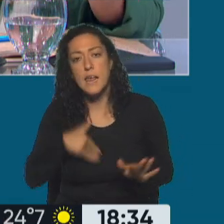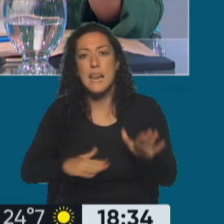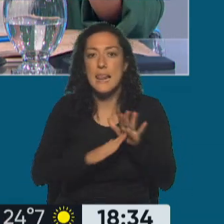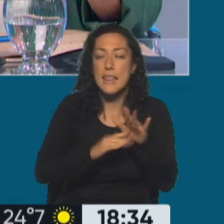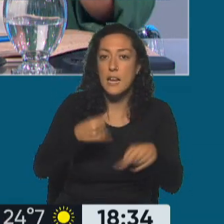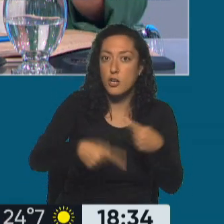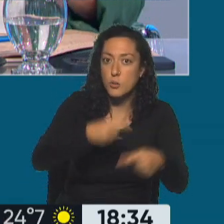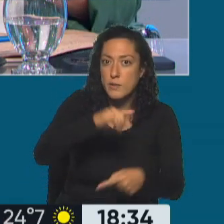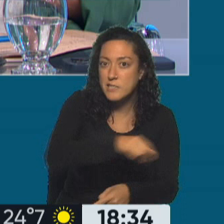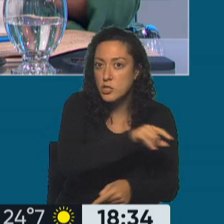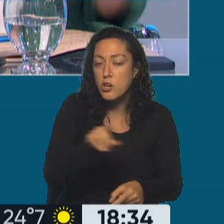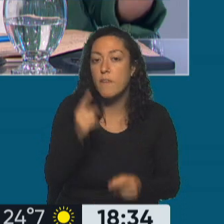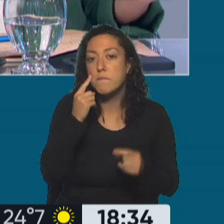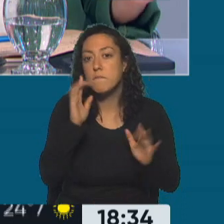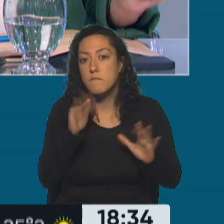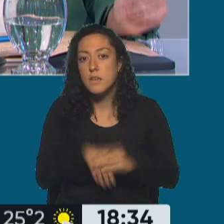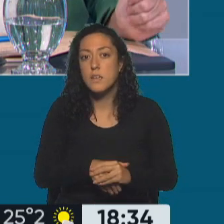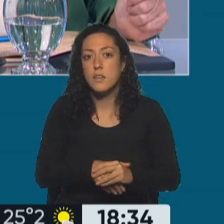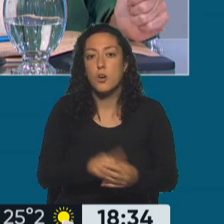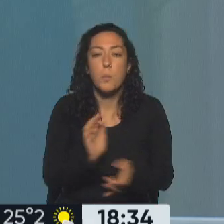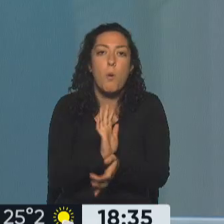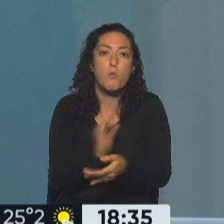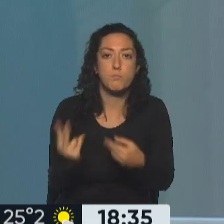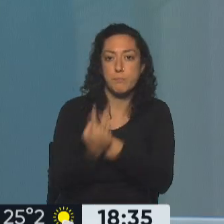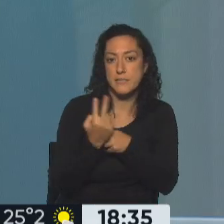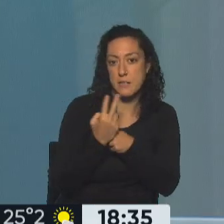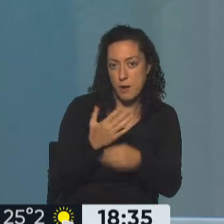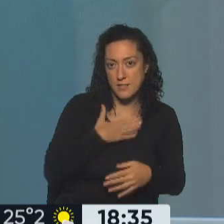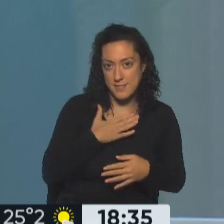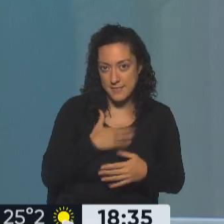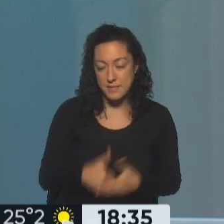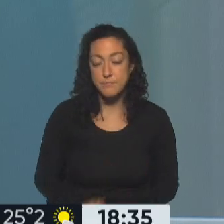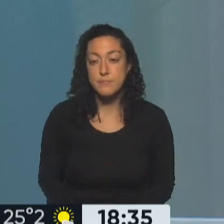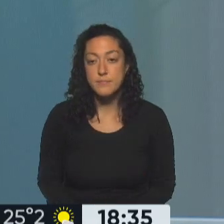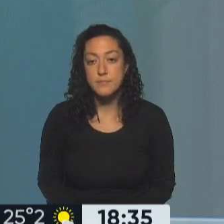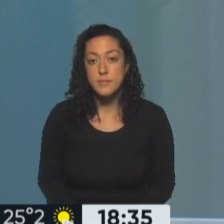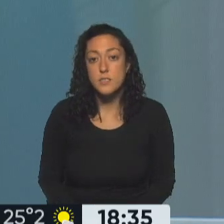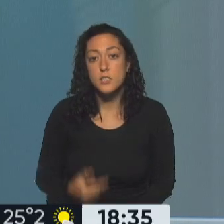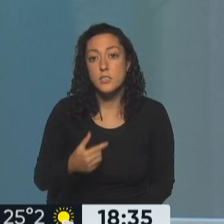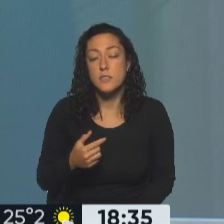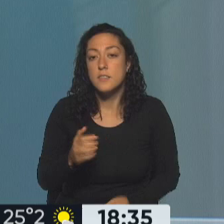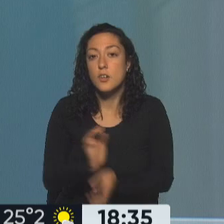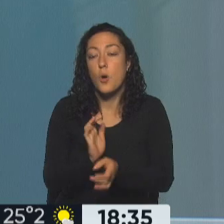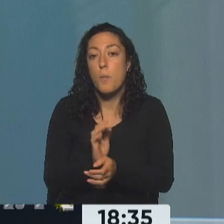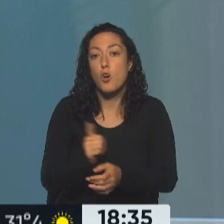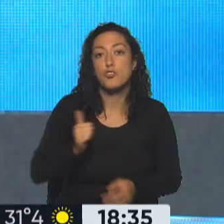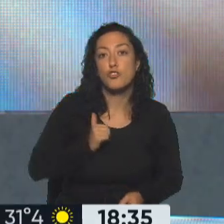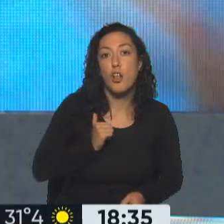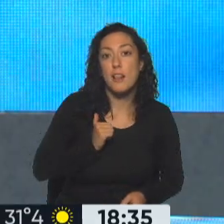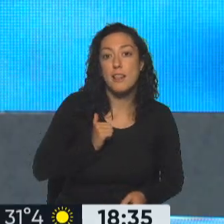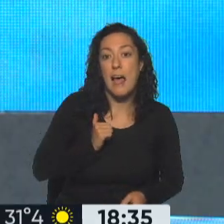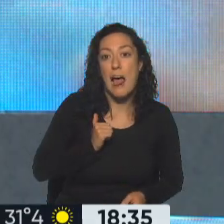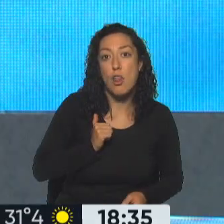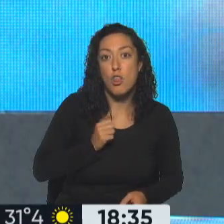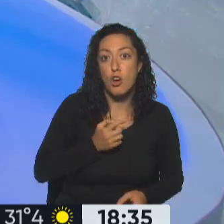dentro de la coalición porque la forma de auto preservarse No es cierto yo Tengo la idea para